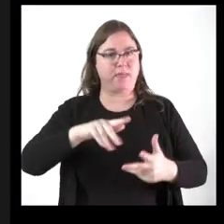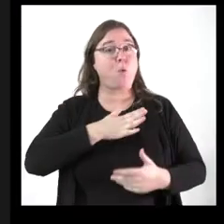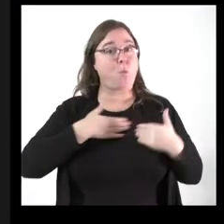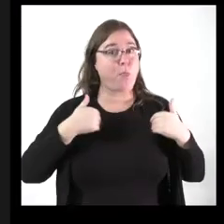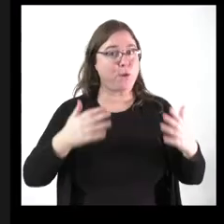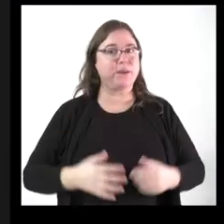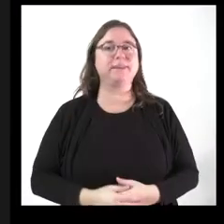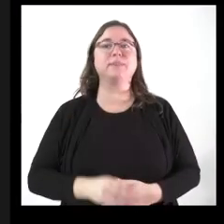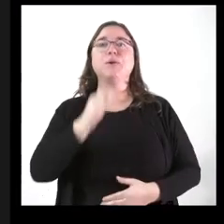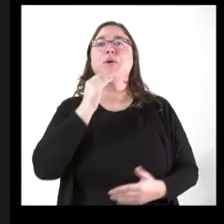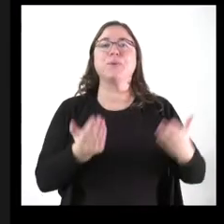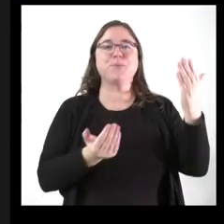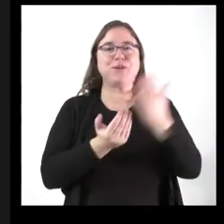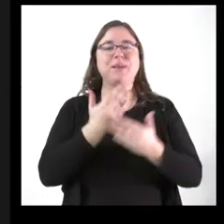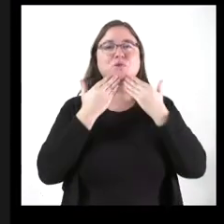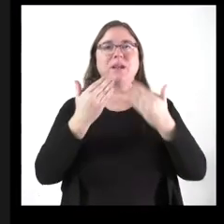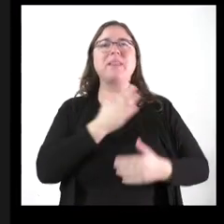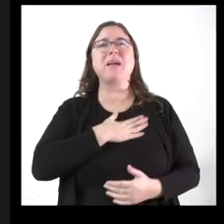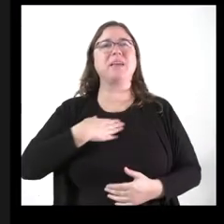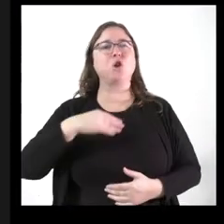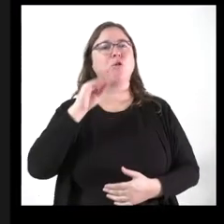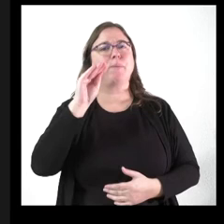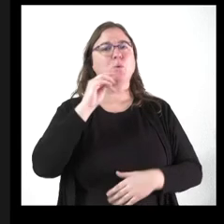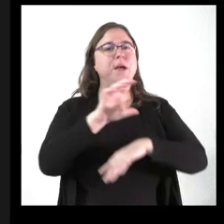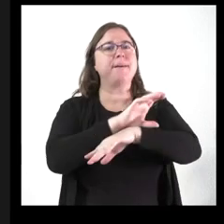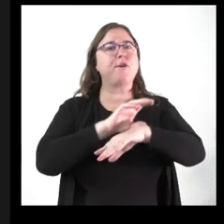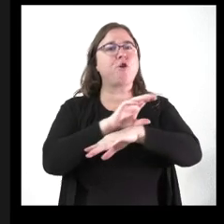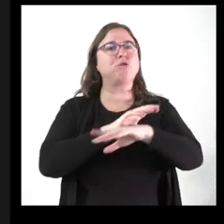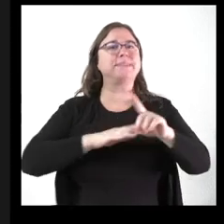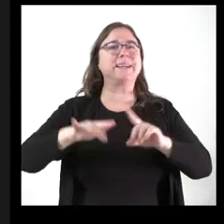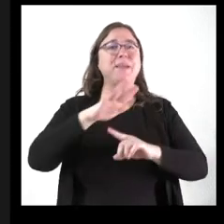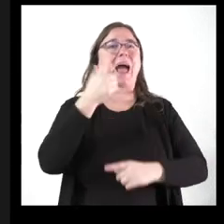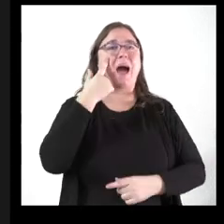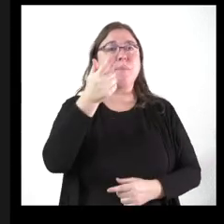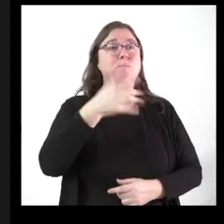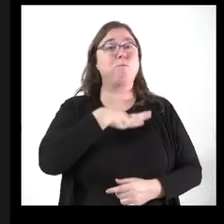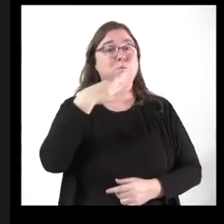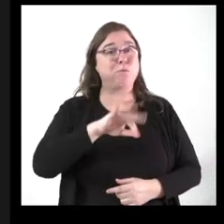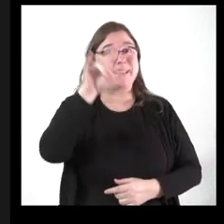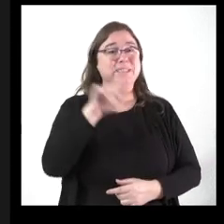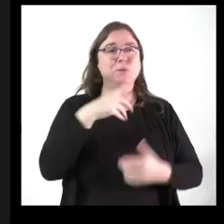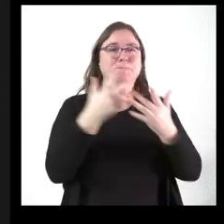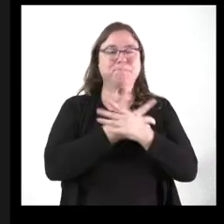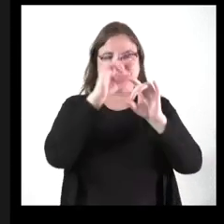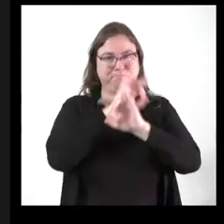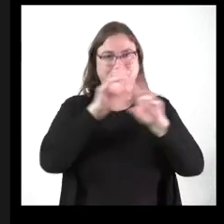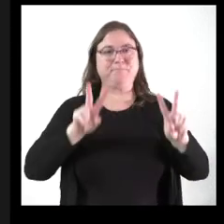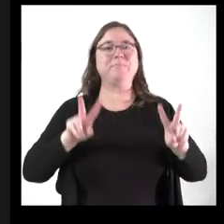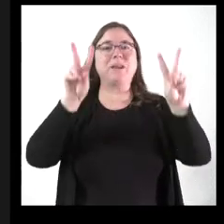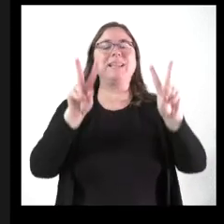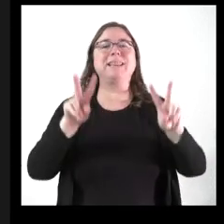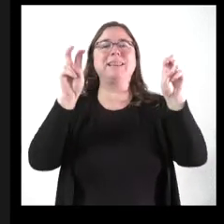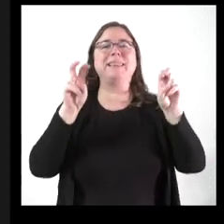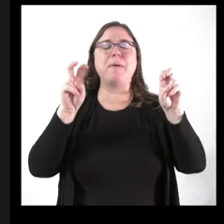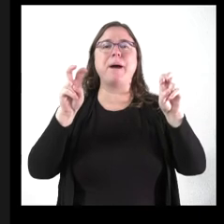muy buenas y muchas gracias y quería preguntarle al consejero de medio ambiente a ver si nos puede aclarar un poco cómo está el tema de la batería